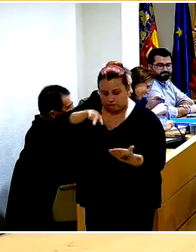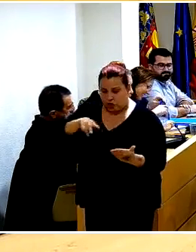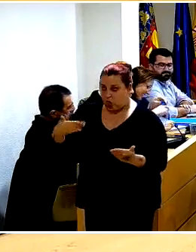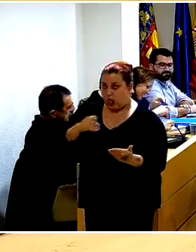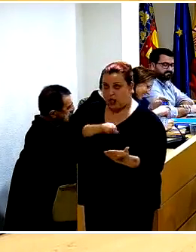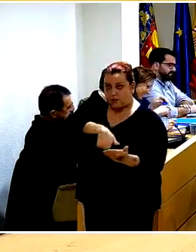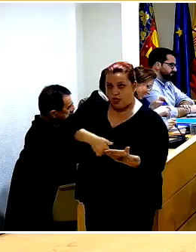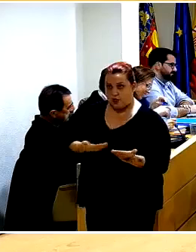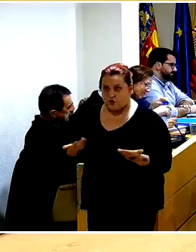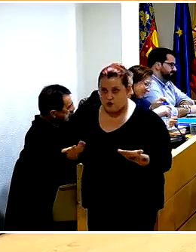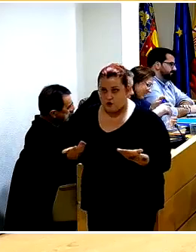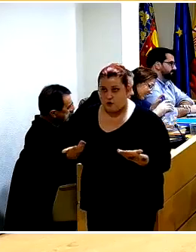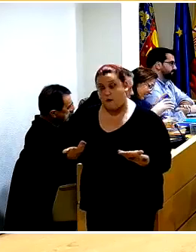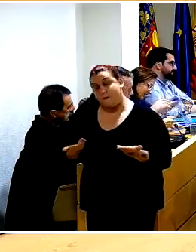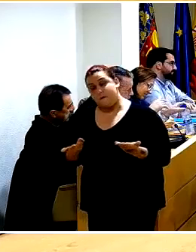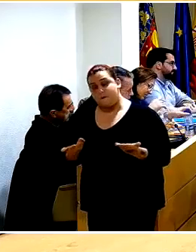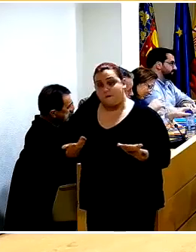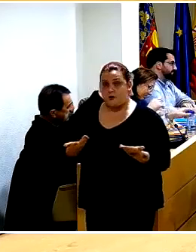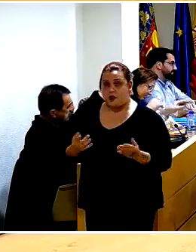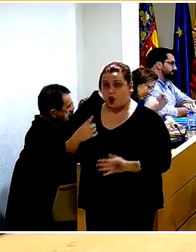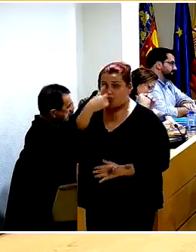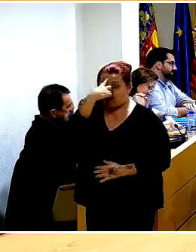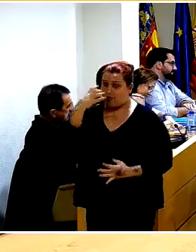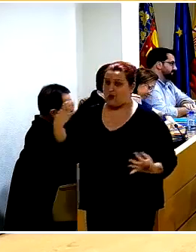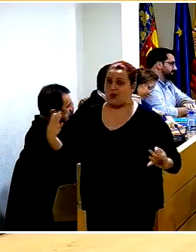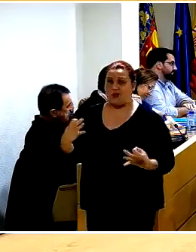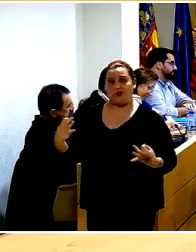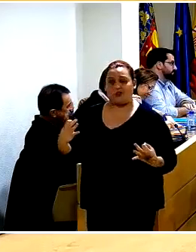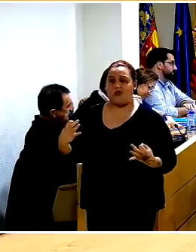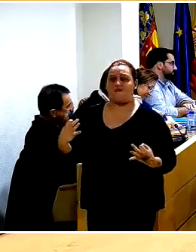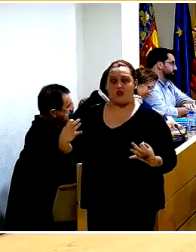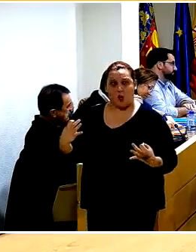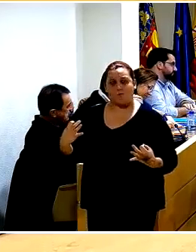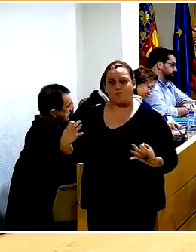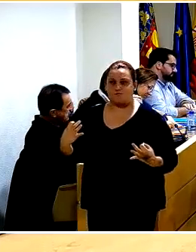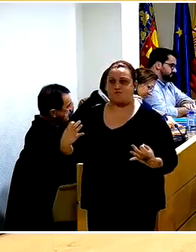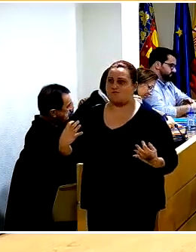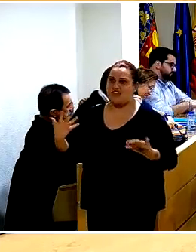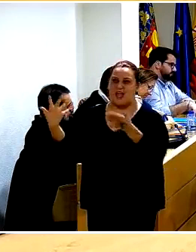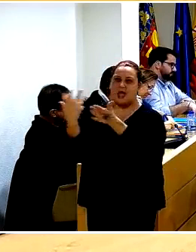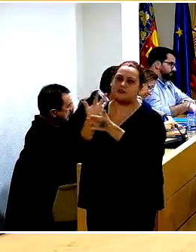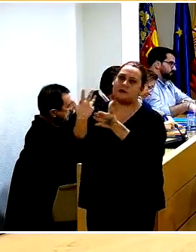explicaciones, y bueno, es algo que creo que debería ser